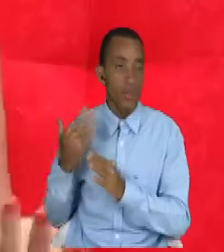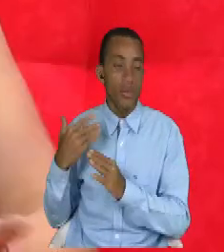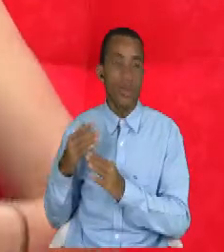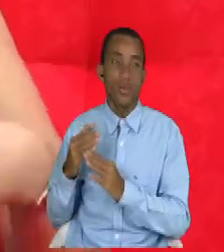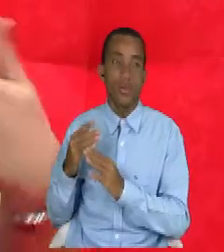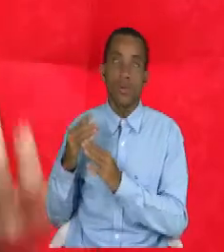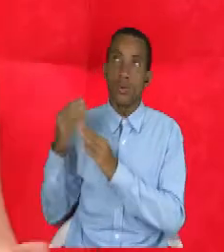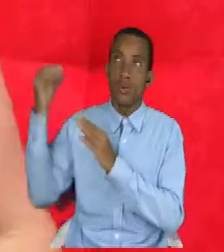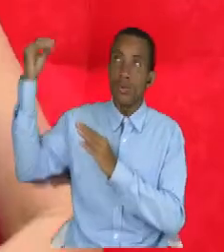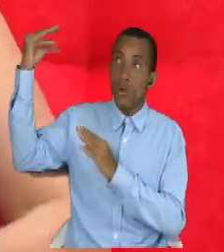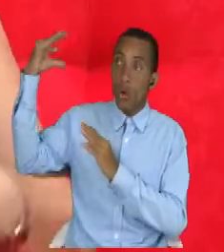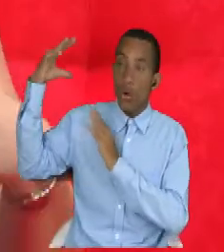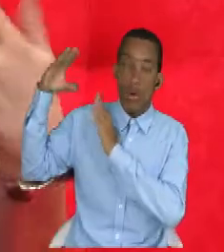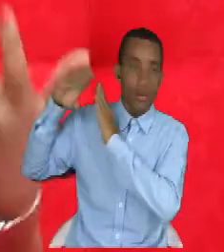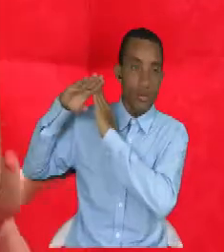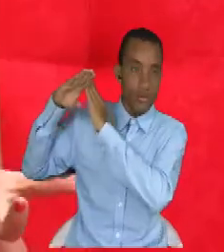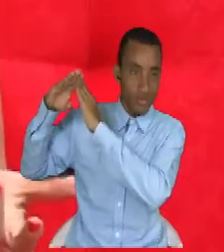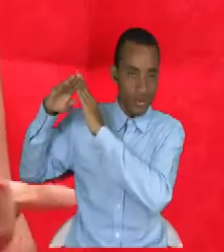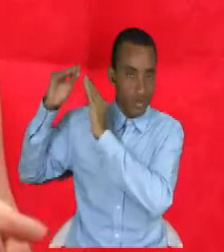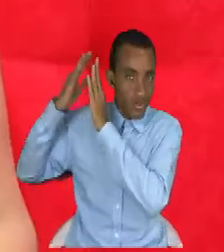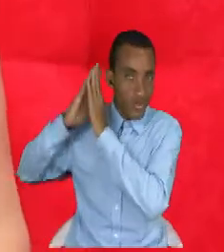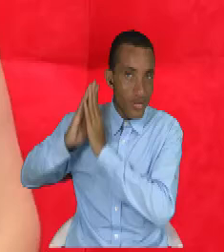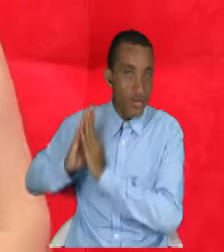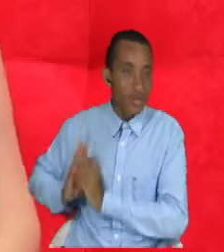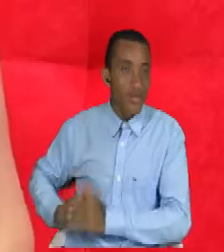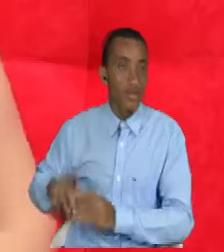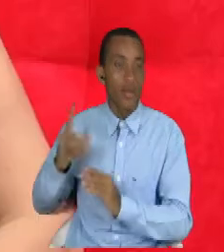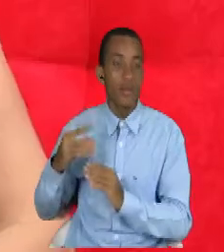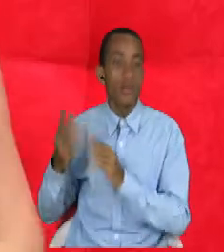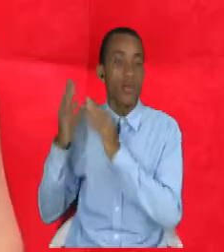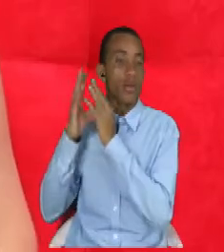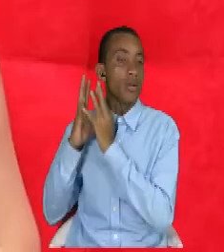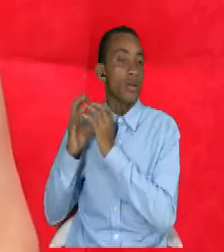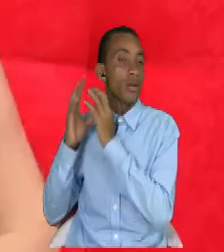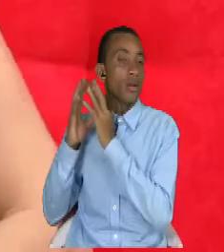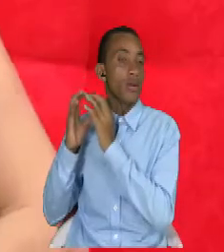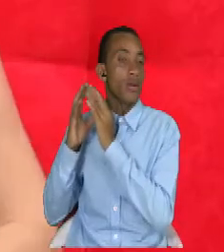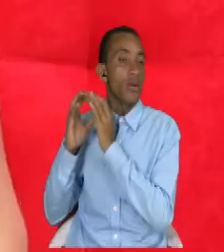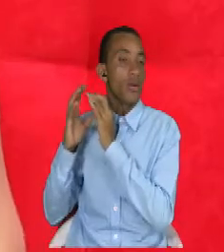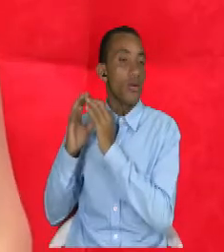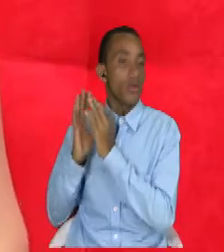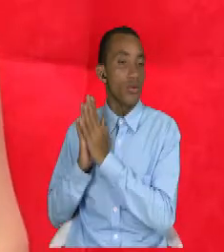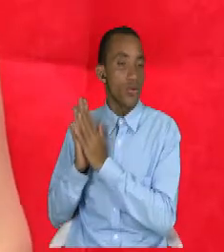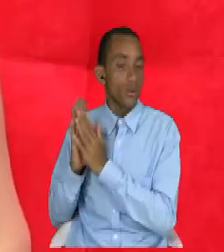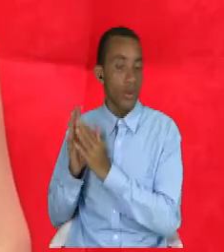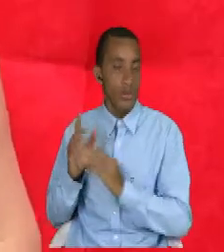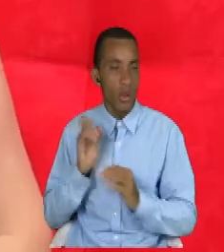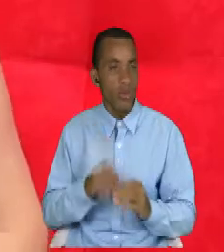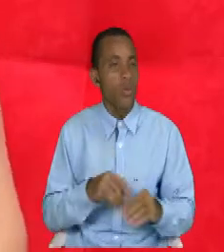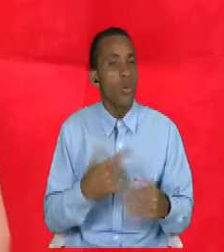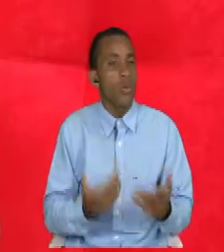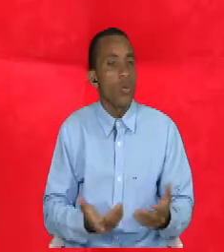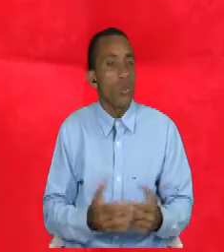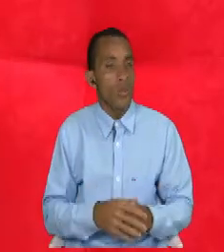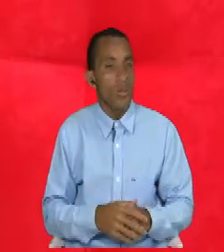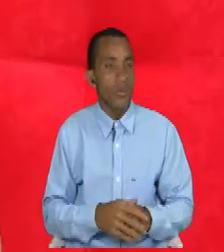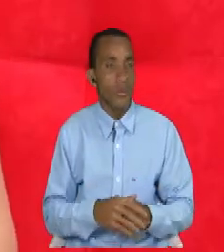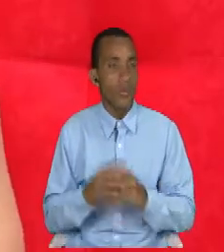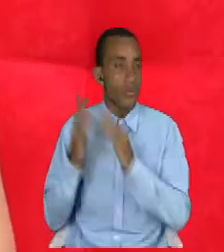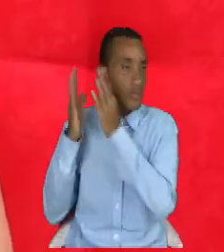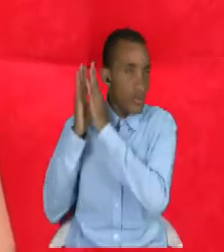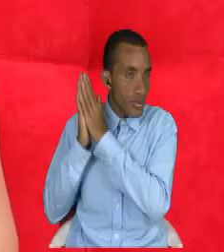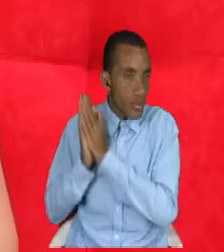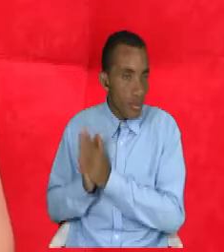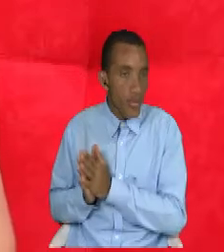de los rayos del sol y nos nos da hidratación también a ver cómo podemos utilizar todo el tratamiento como está el champú este aceite